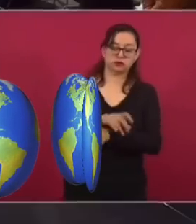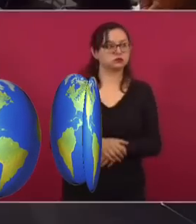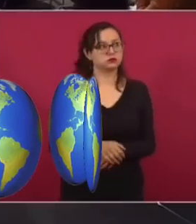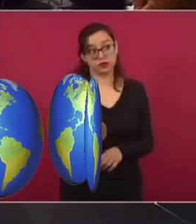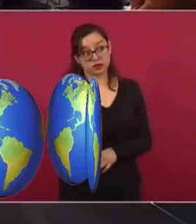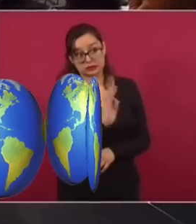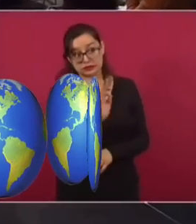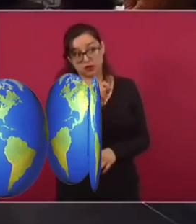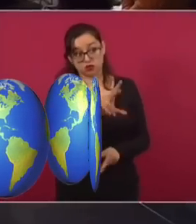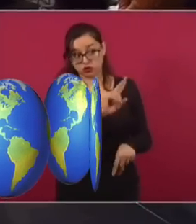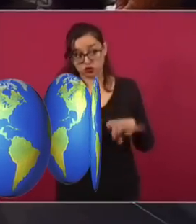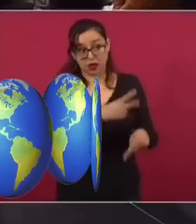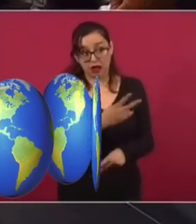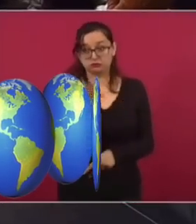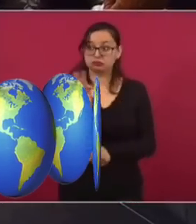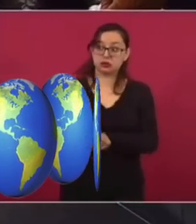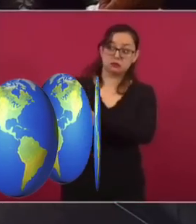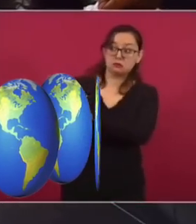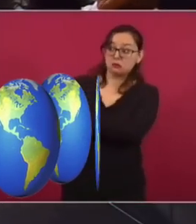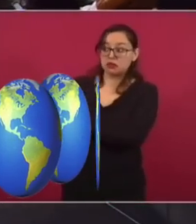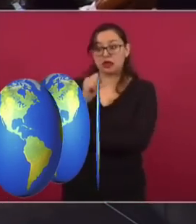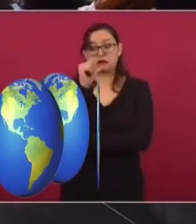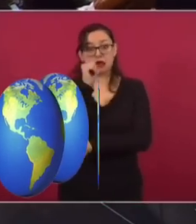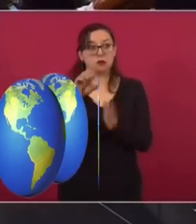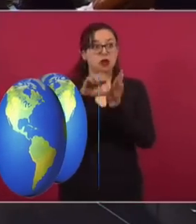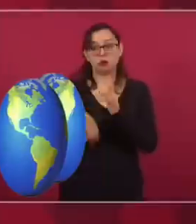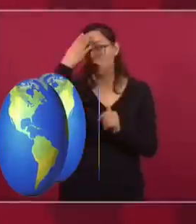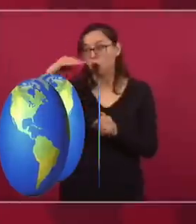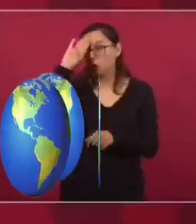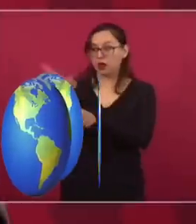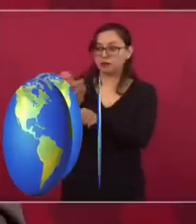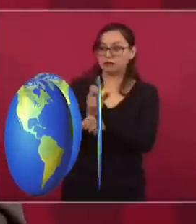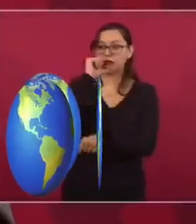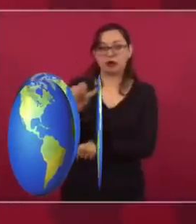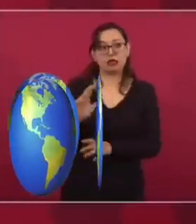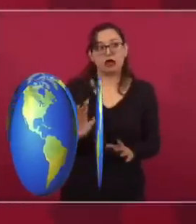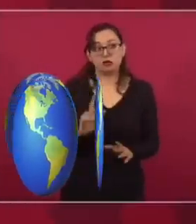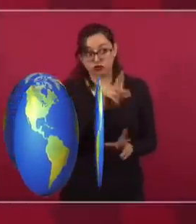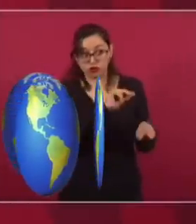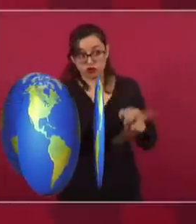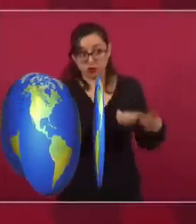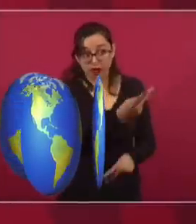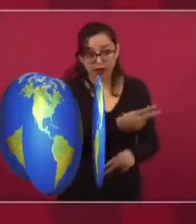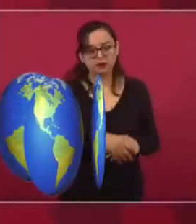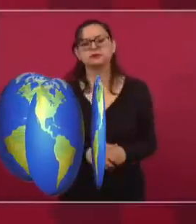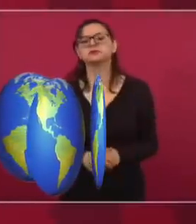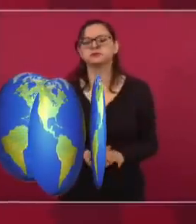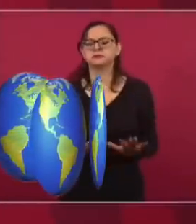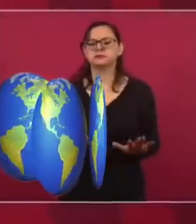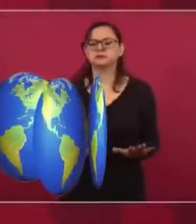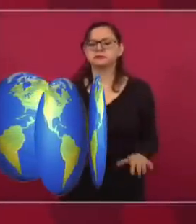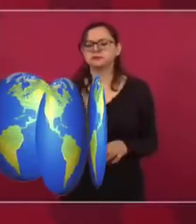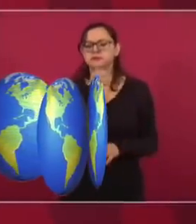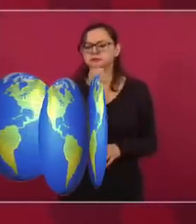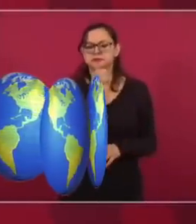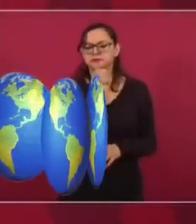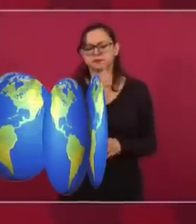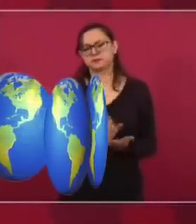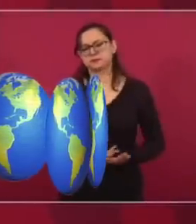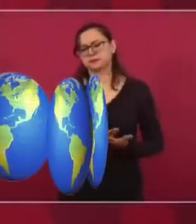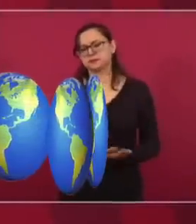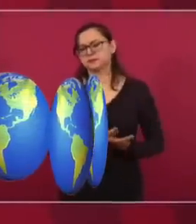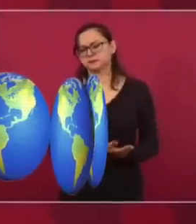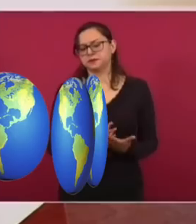posibilidades de que usted no vaya a la Cumbre de las Américas si es que se le niega la participación a los países como Cuba? No vamos todavía a definir cuál va a ser nuestra postura, pero